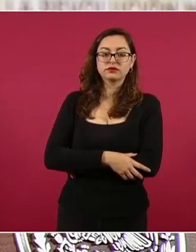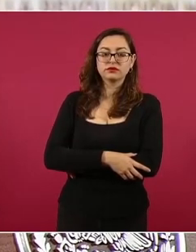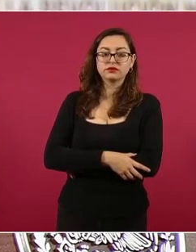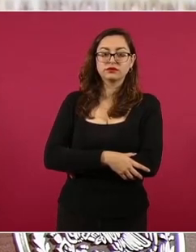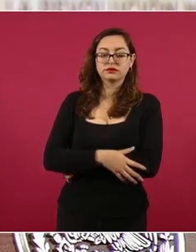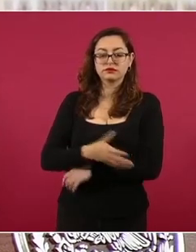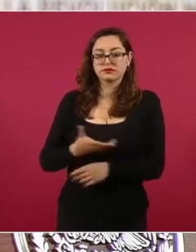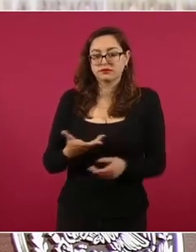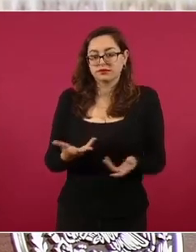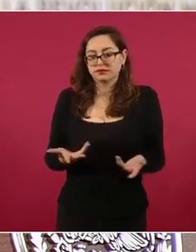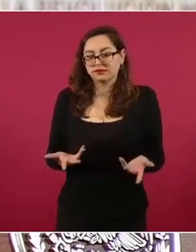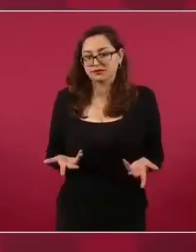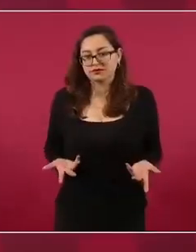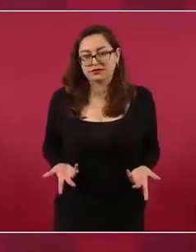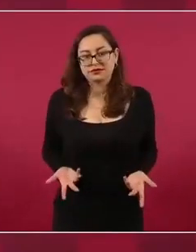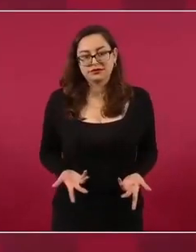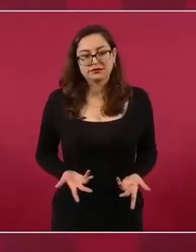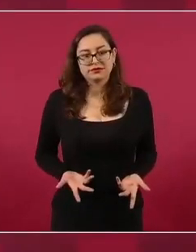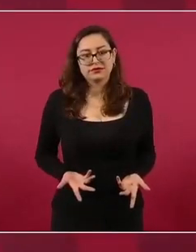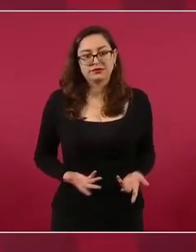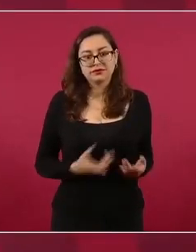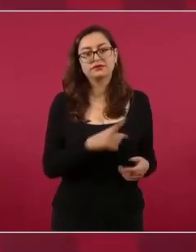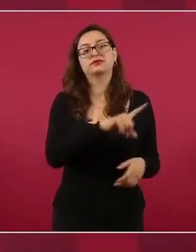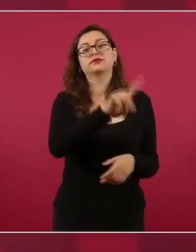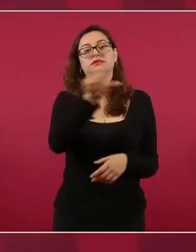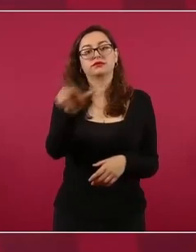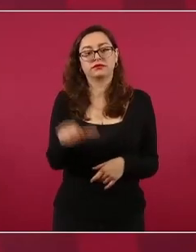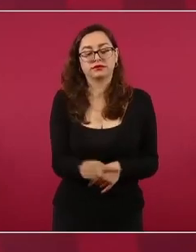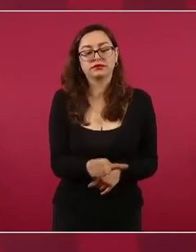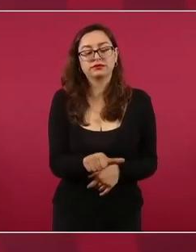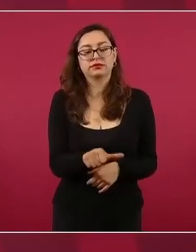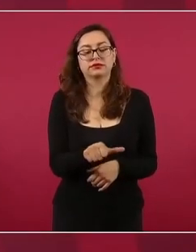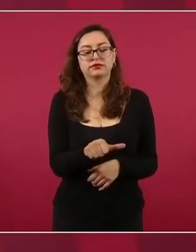Y en la elección